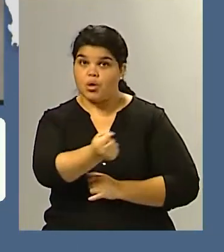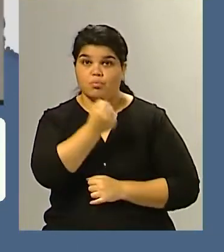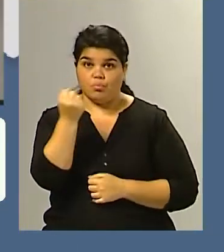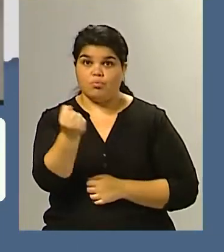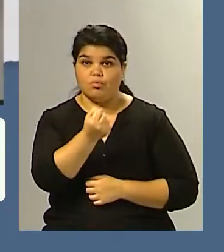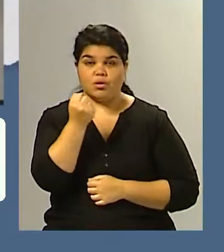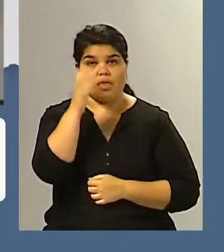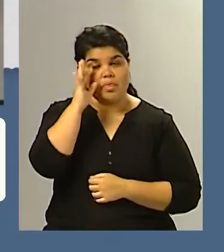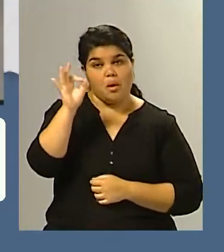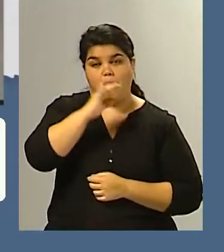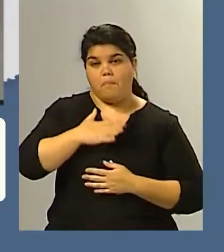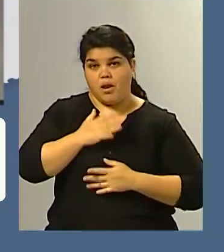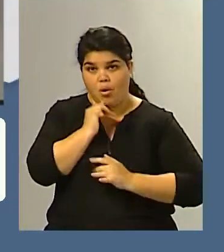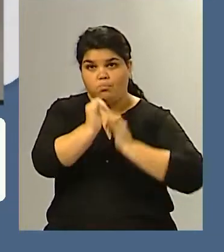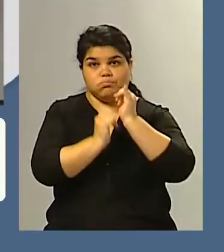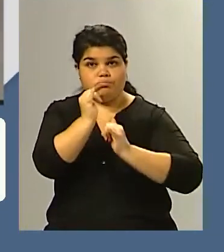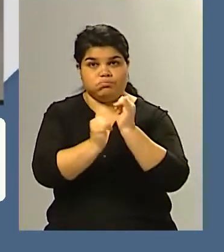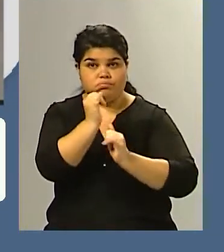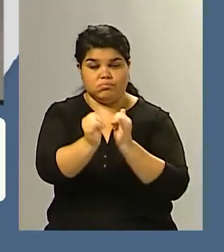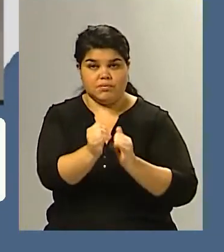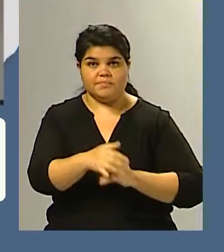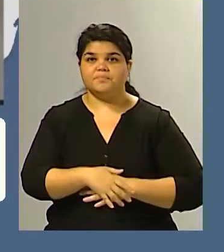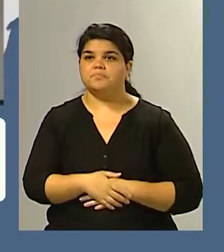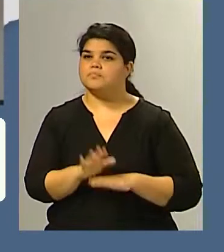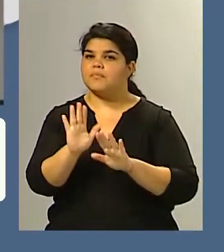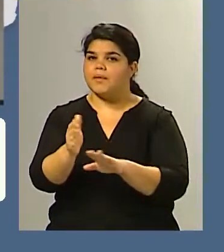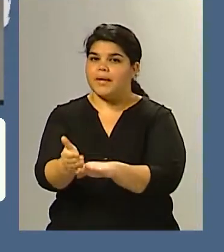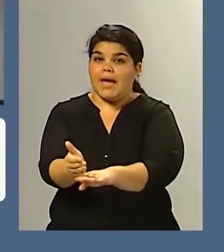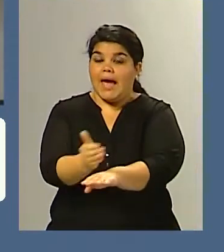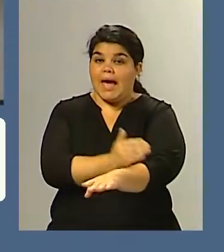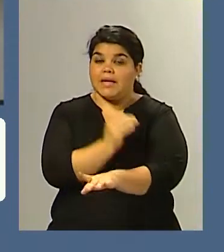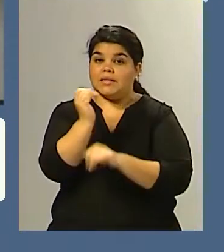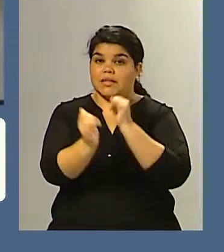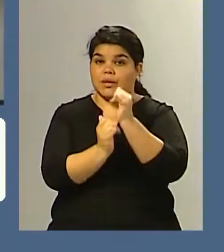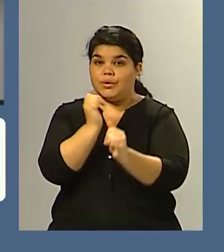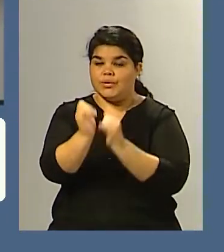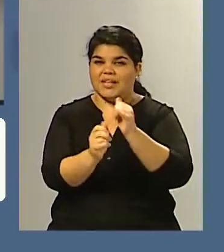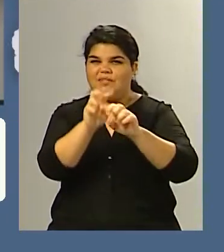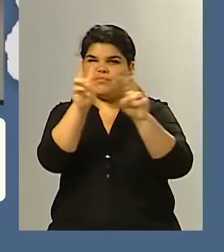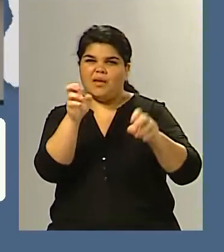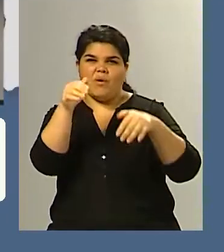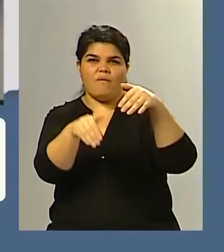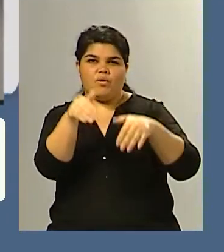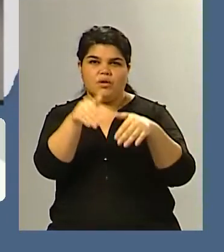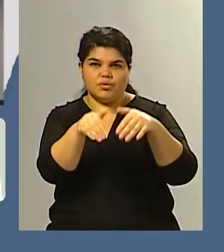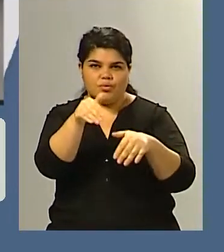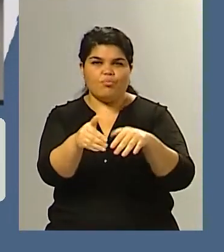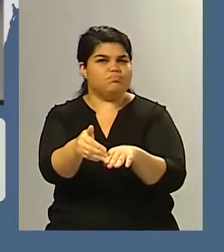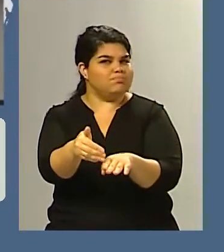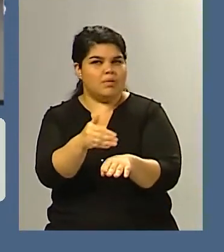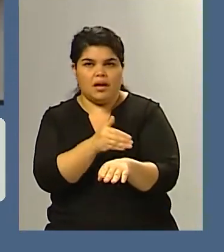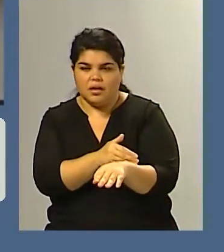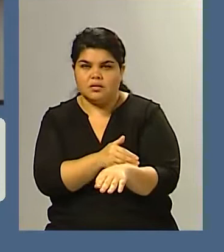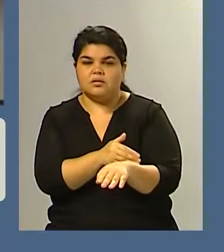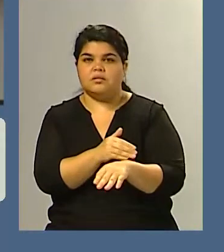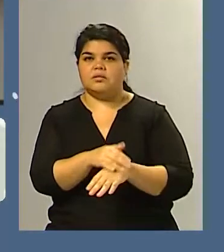hacer los aportes que pueda hacer. Ahora, antes que podamos avanzar sobre la lectura de las elecciones, de justamente